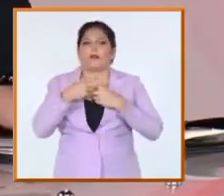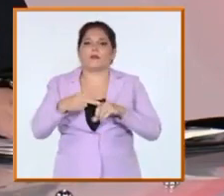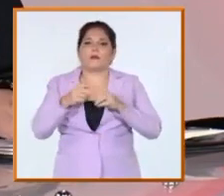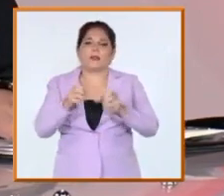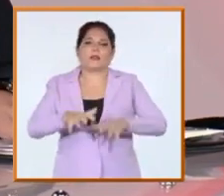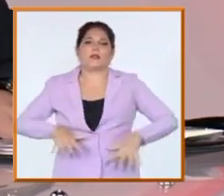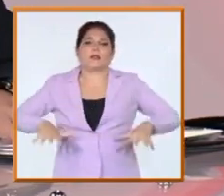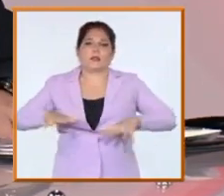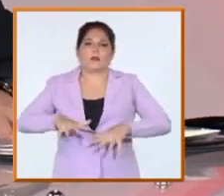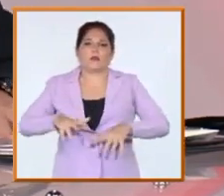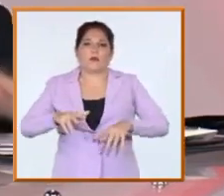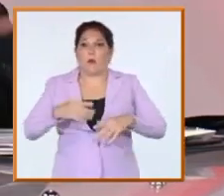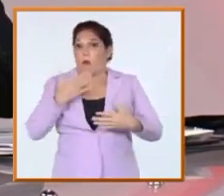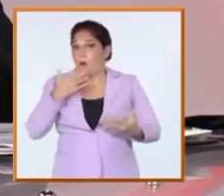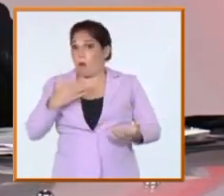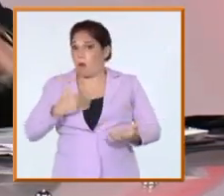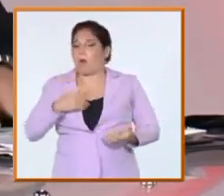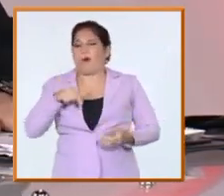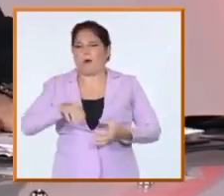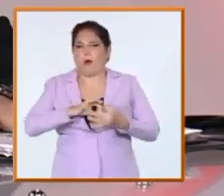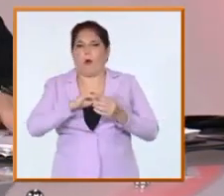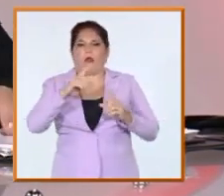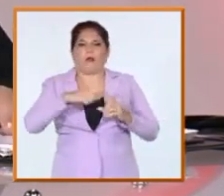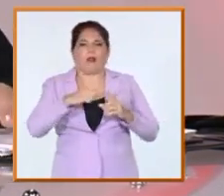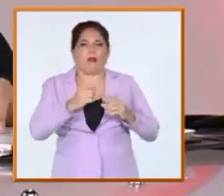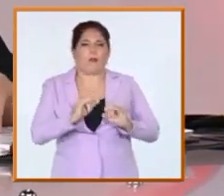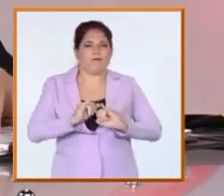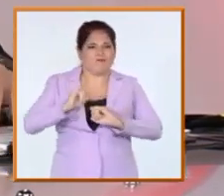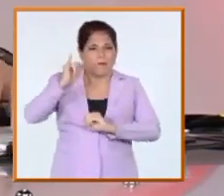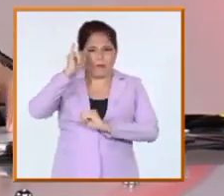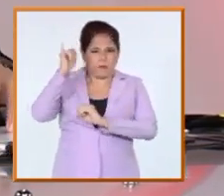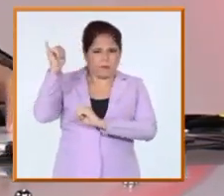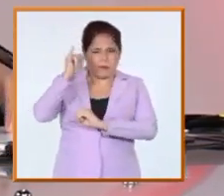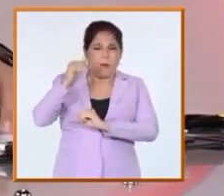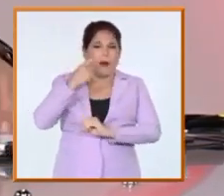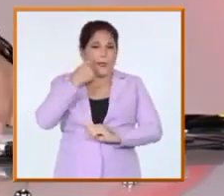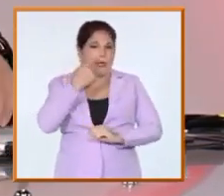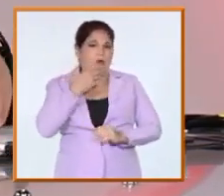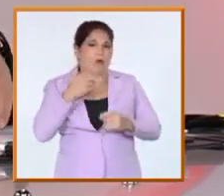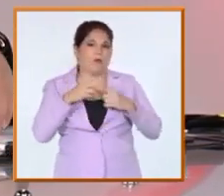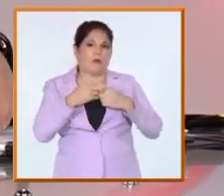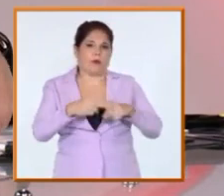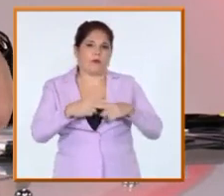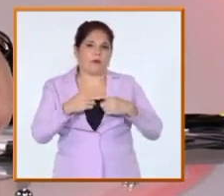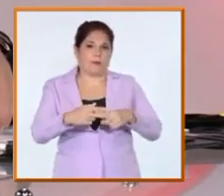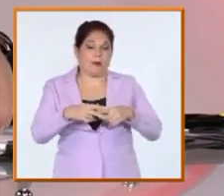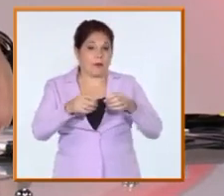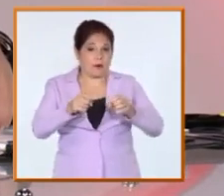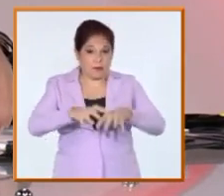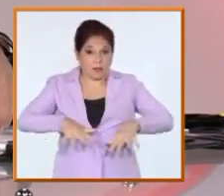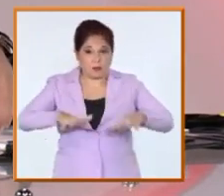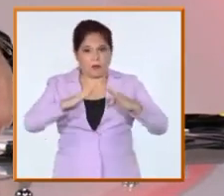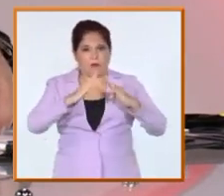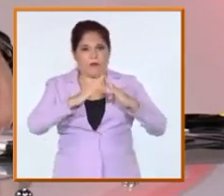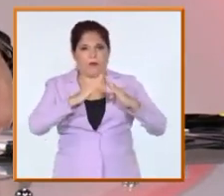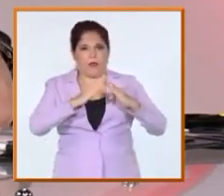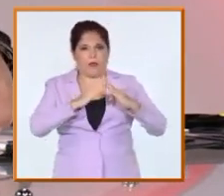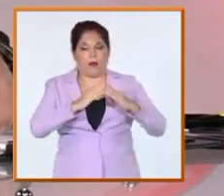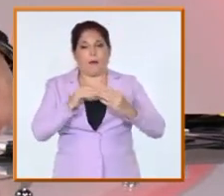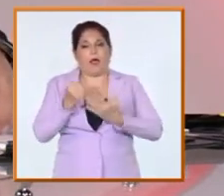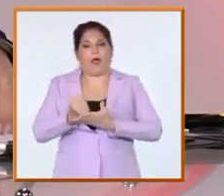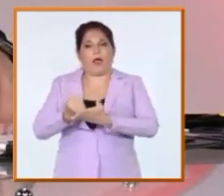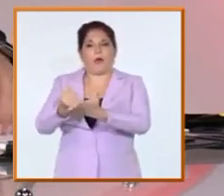soluciones y una de ellas es esta en guantánamo donde se ha buscado soluciones eficientes también para ayudar